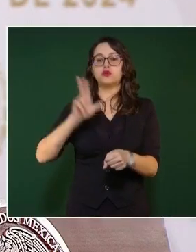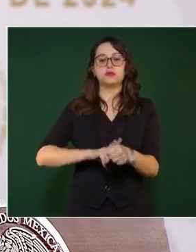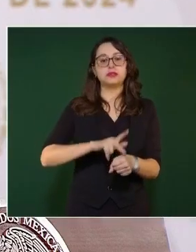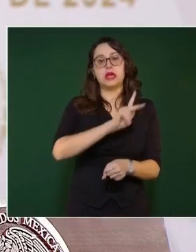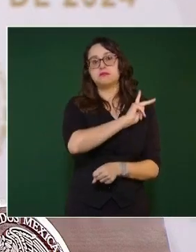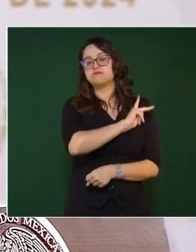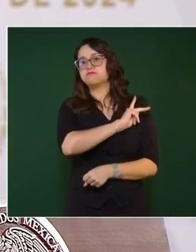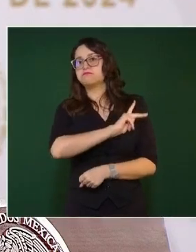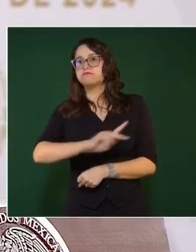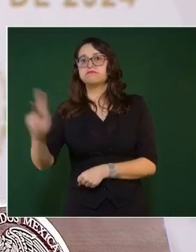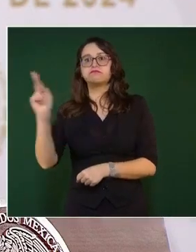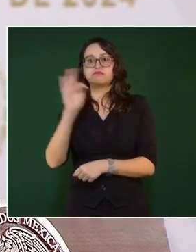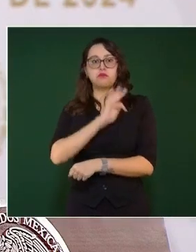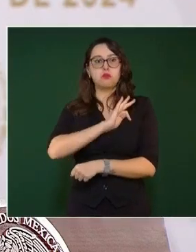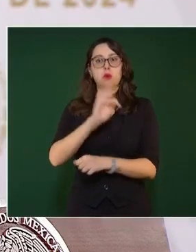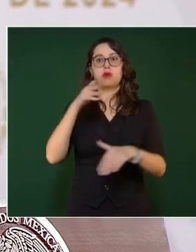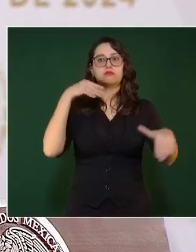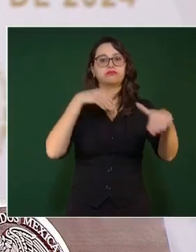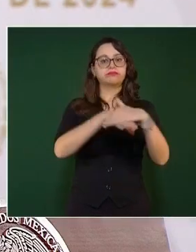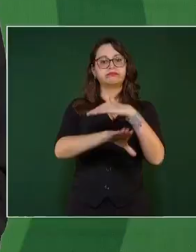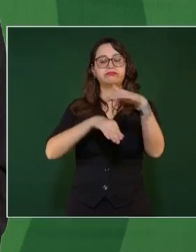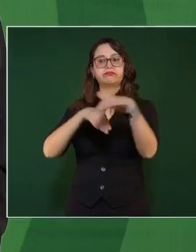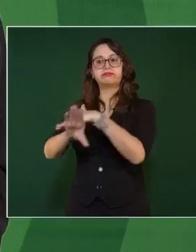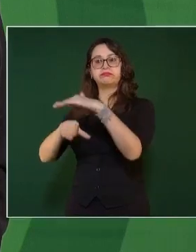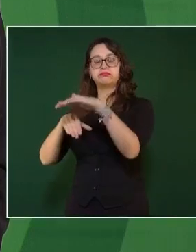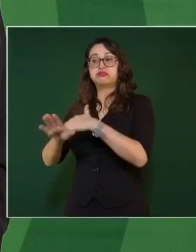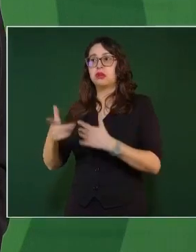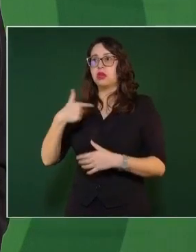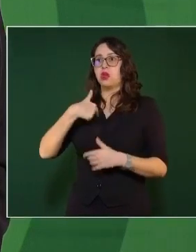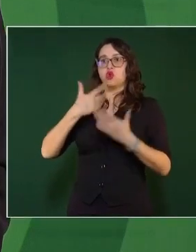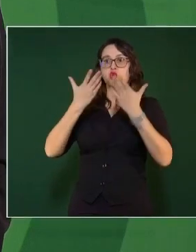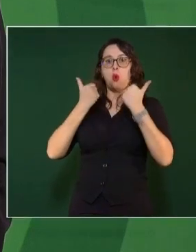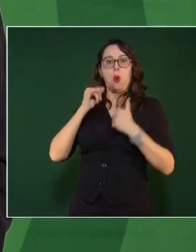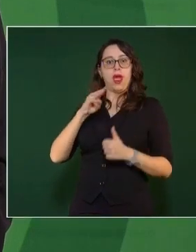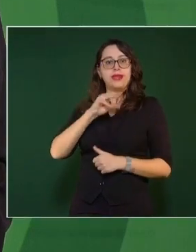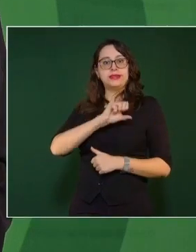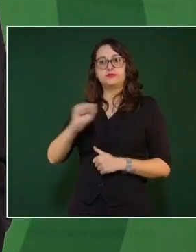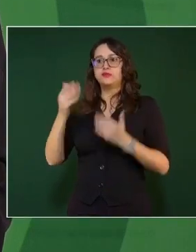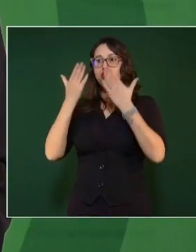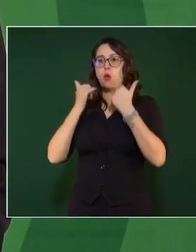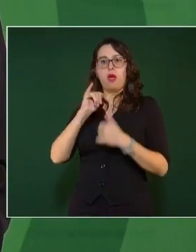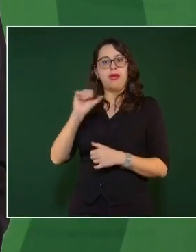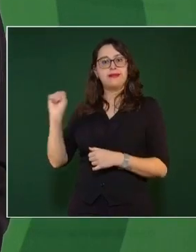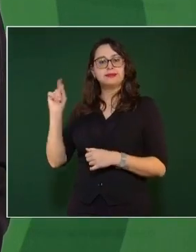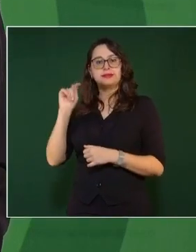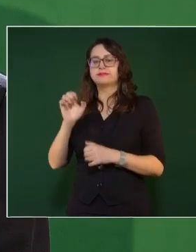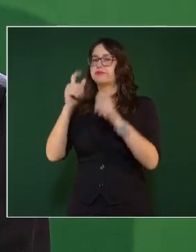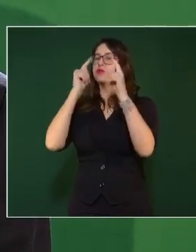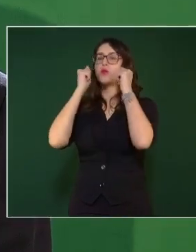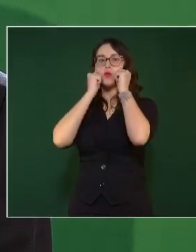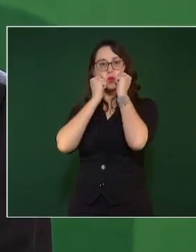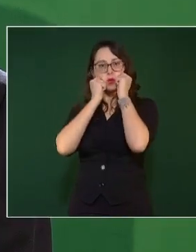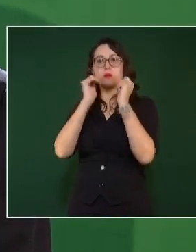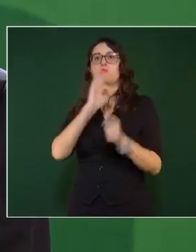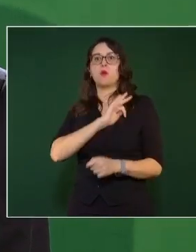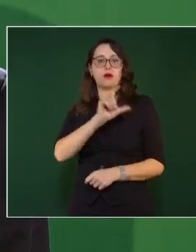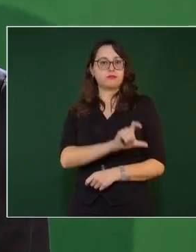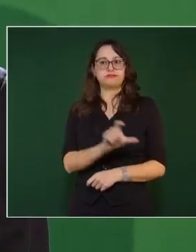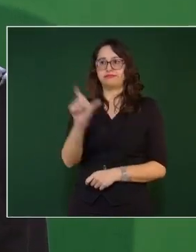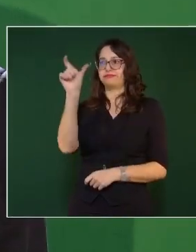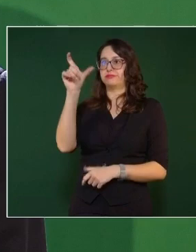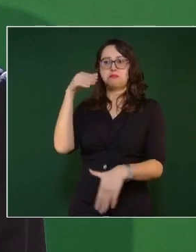esté afiliada a un sistema médico. Pero hoy es un día de júbilo para todas las queretanas y los queretanos. El día de